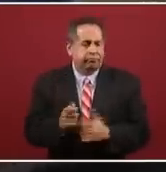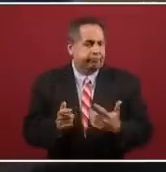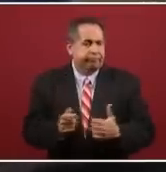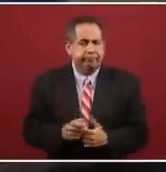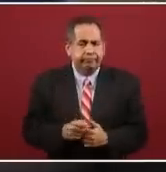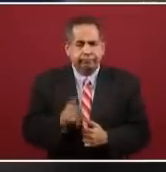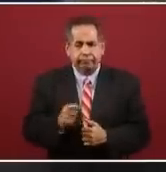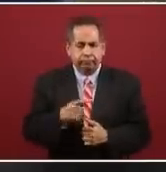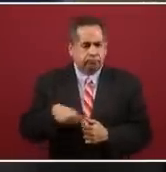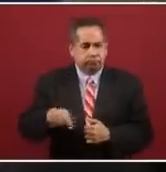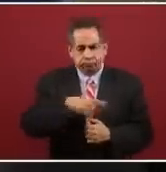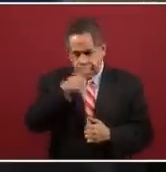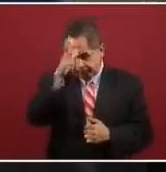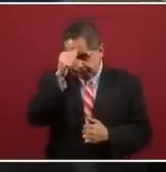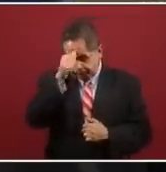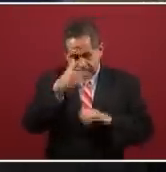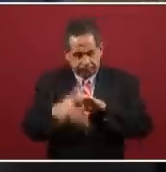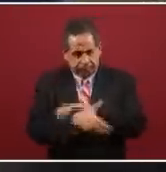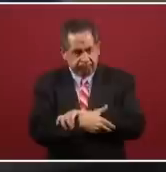un convenio